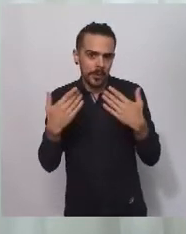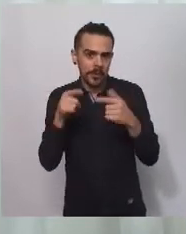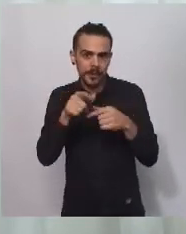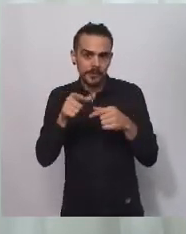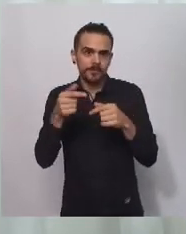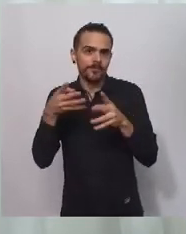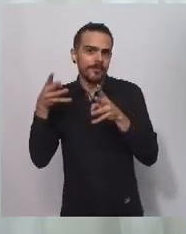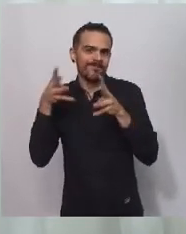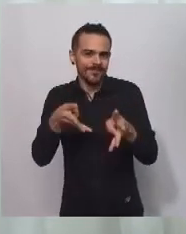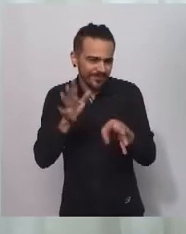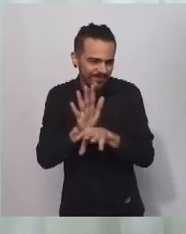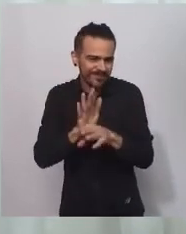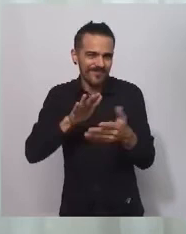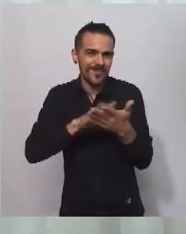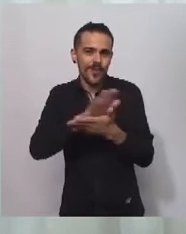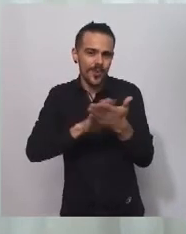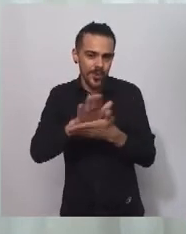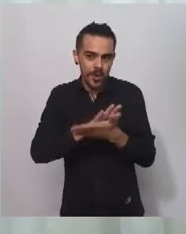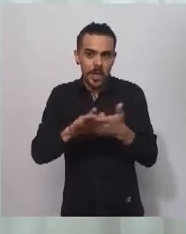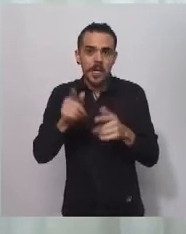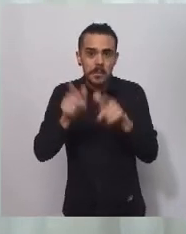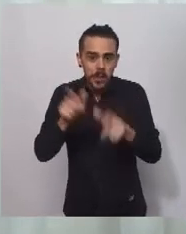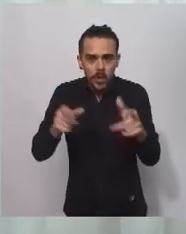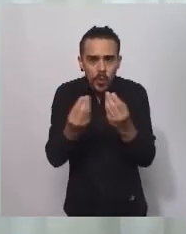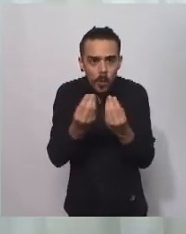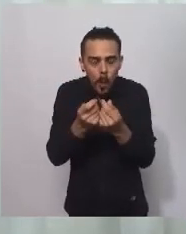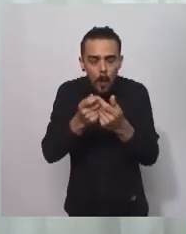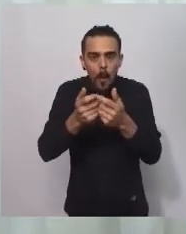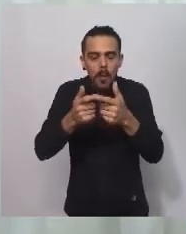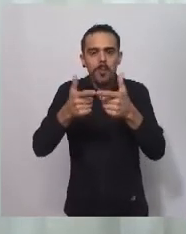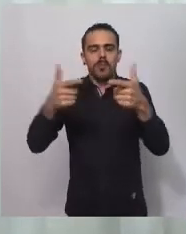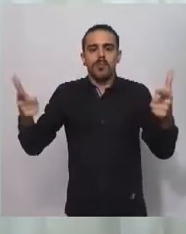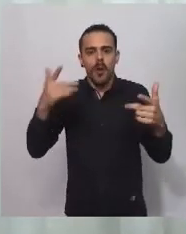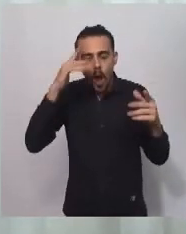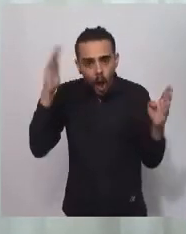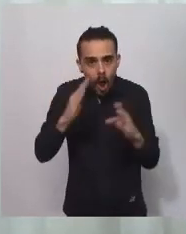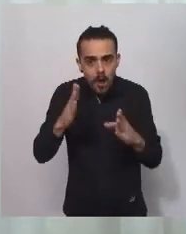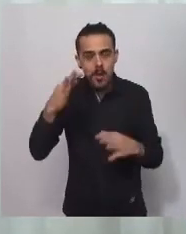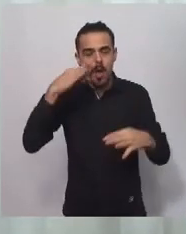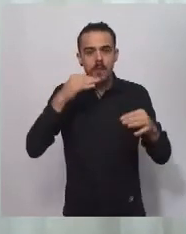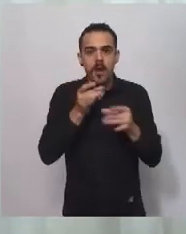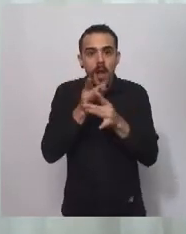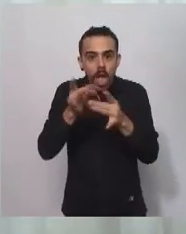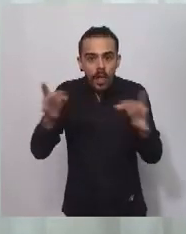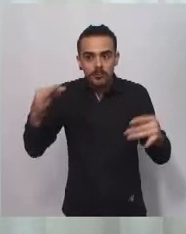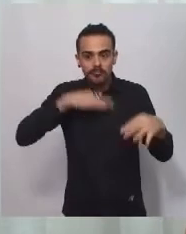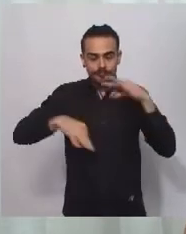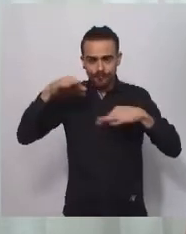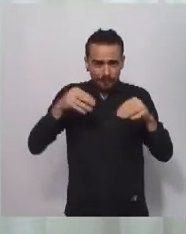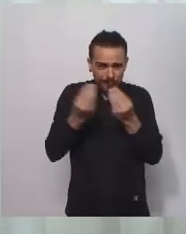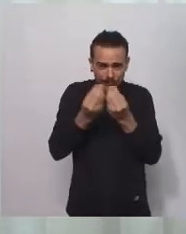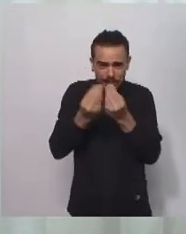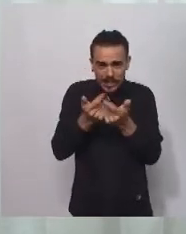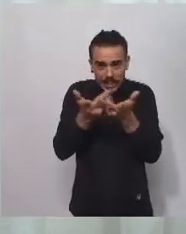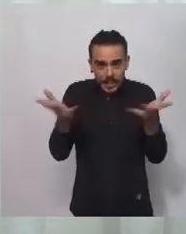poder atender a la totalidad de la población a este respecto y después se informara hemos ya estamos en condiciones